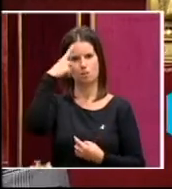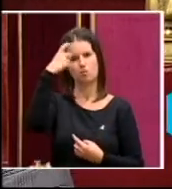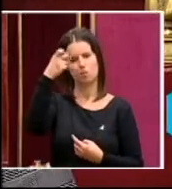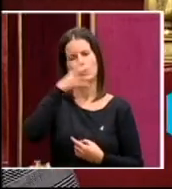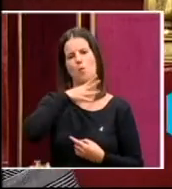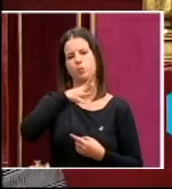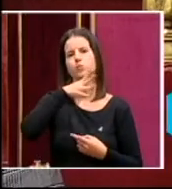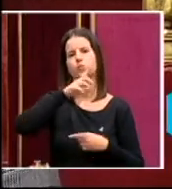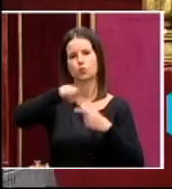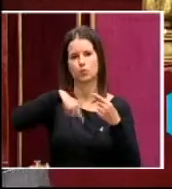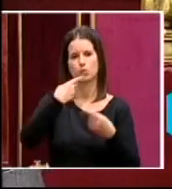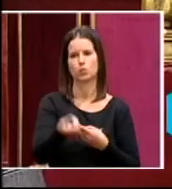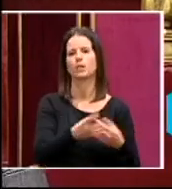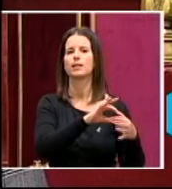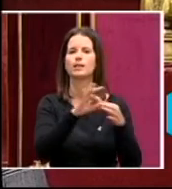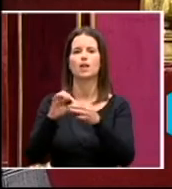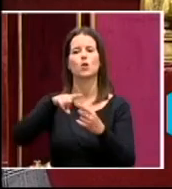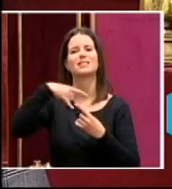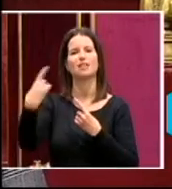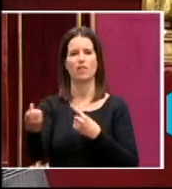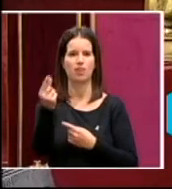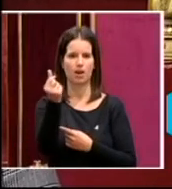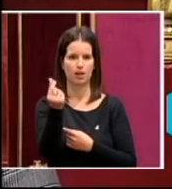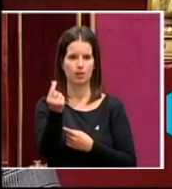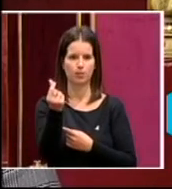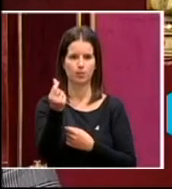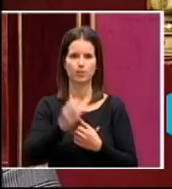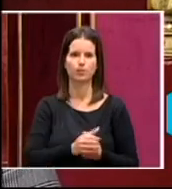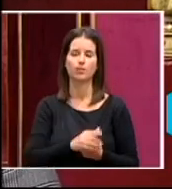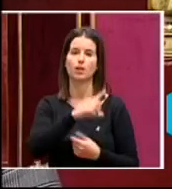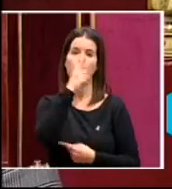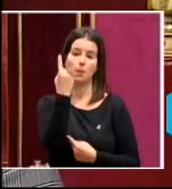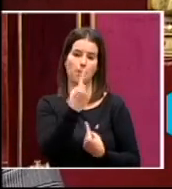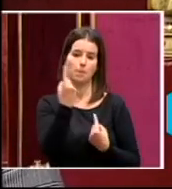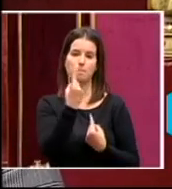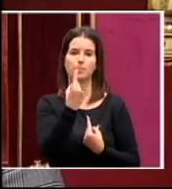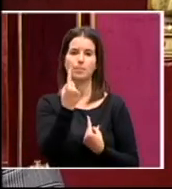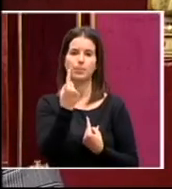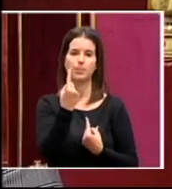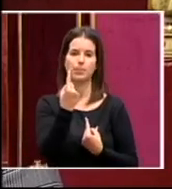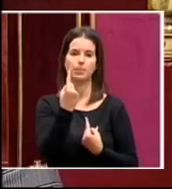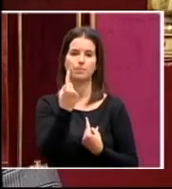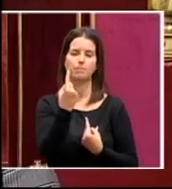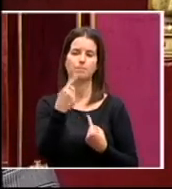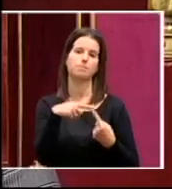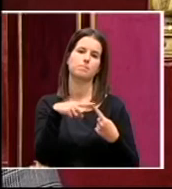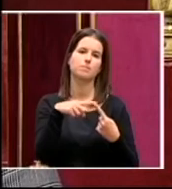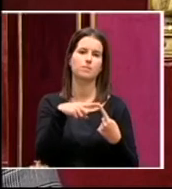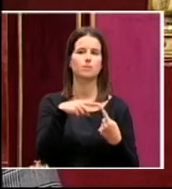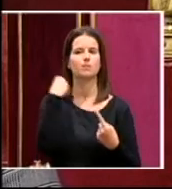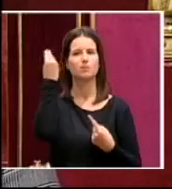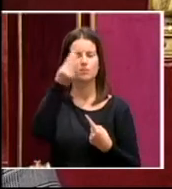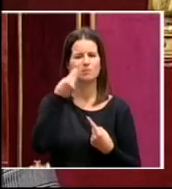motivos con respecto a las transferencias de crédito. El primero de ellos porque creemos que